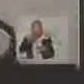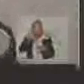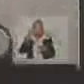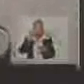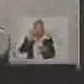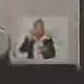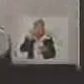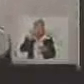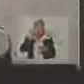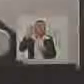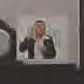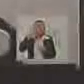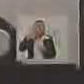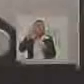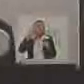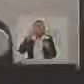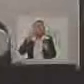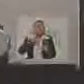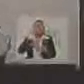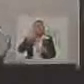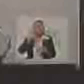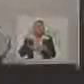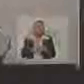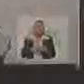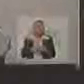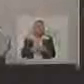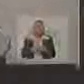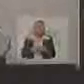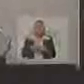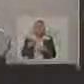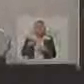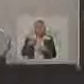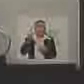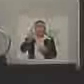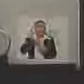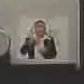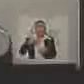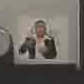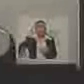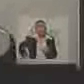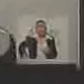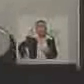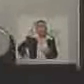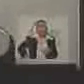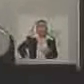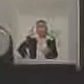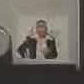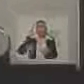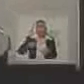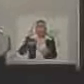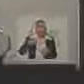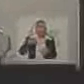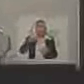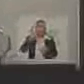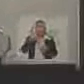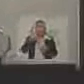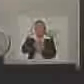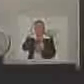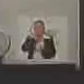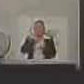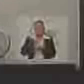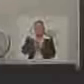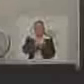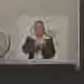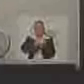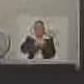vía electrónica. Durante mi gobierno fuimos el primer lugar de transparencia. Reitero que